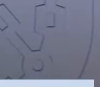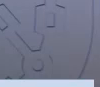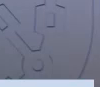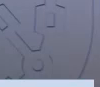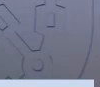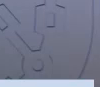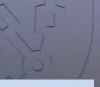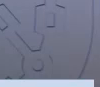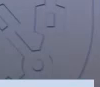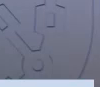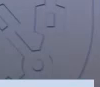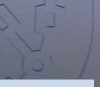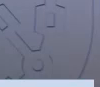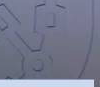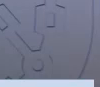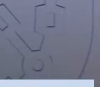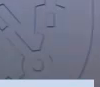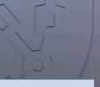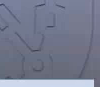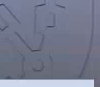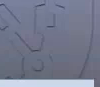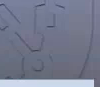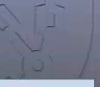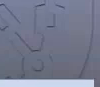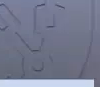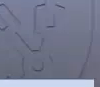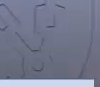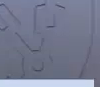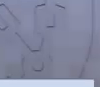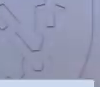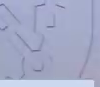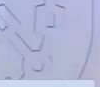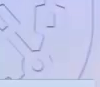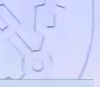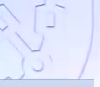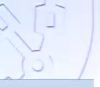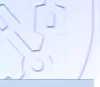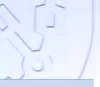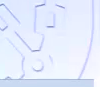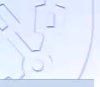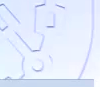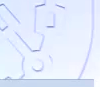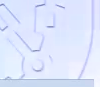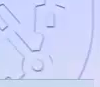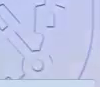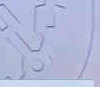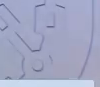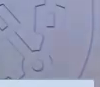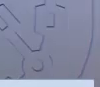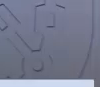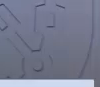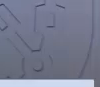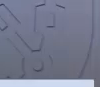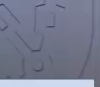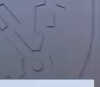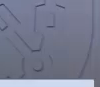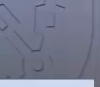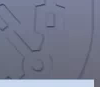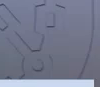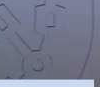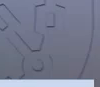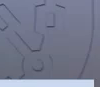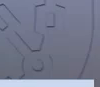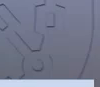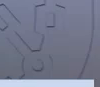hoy en medidas en este sexto paquete para responder a las consecuencias económicas y sociales de la guerra de Putin en